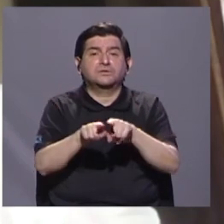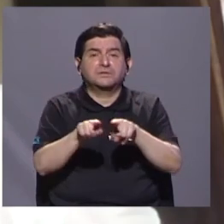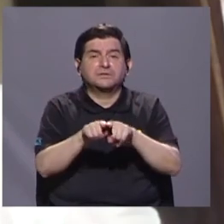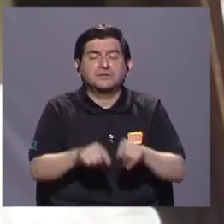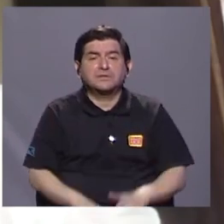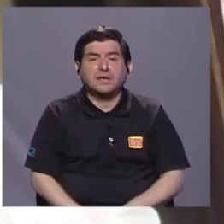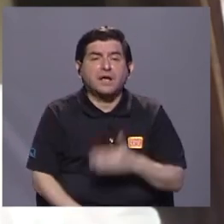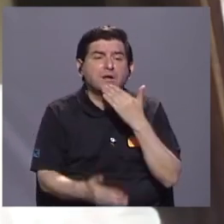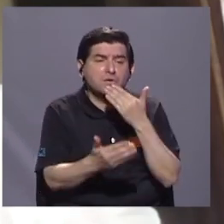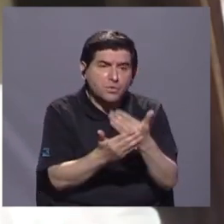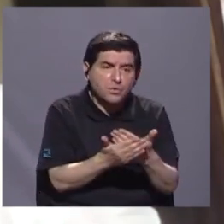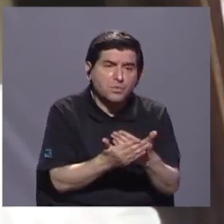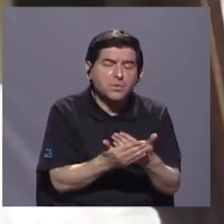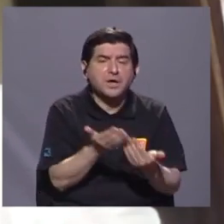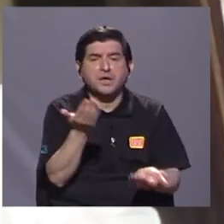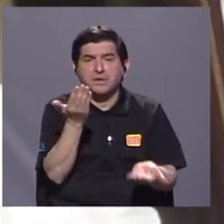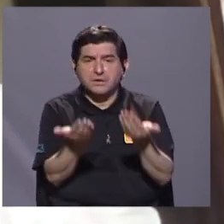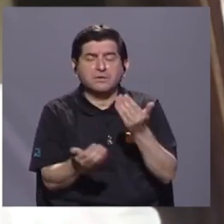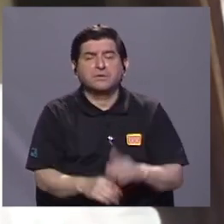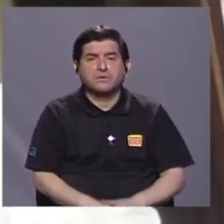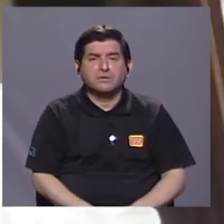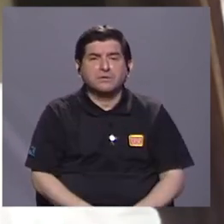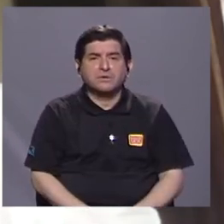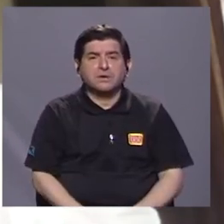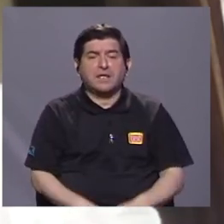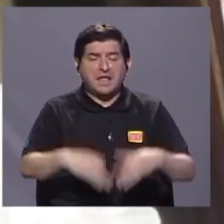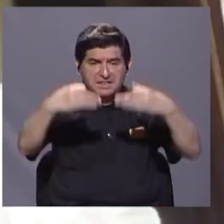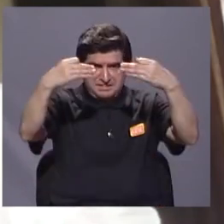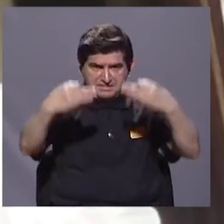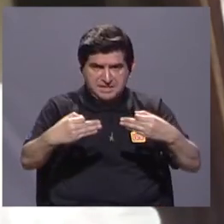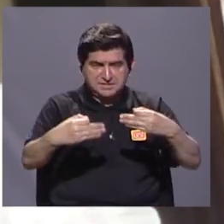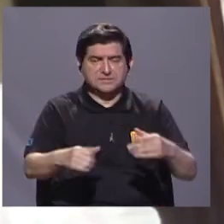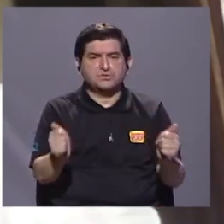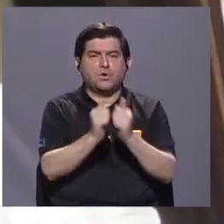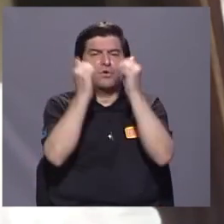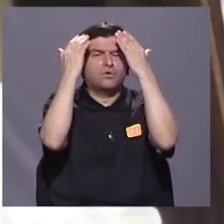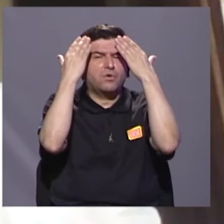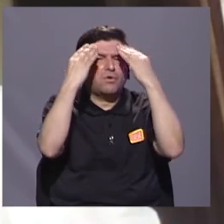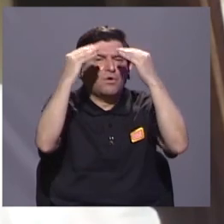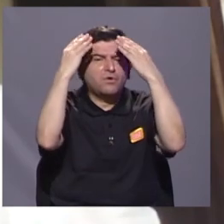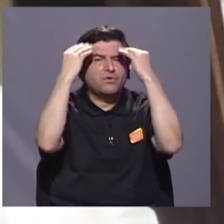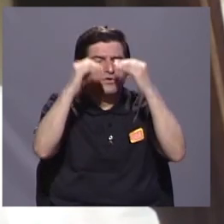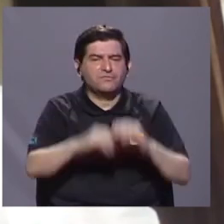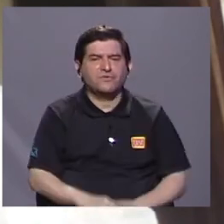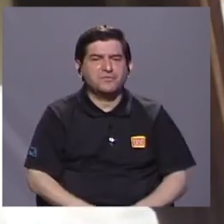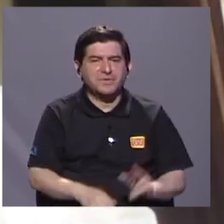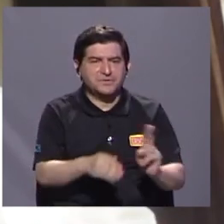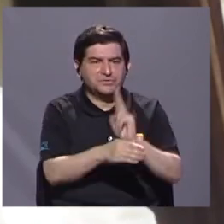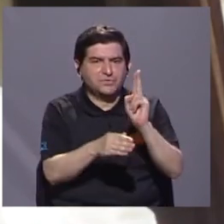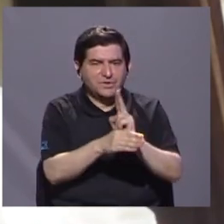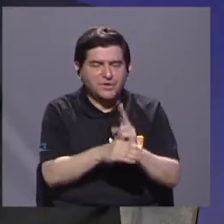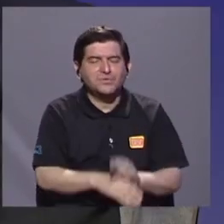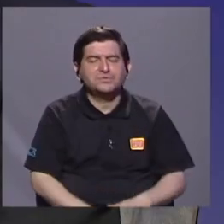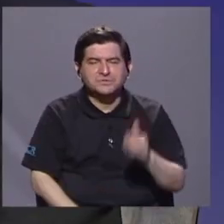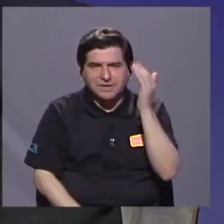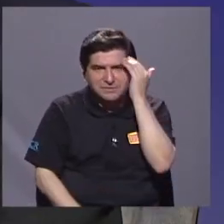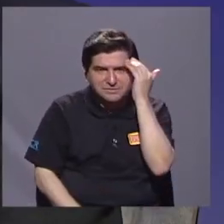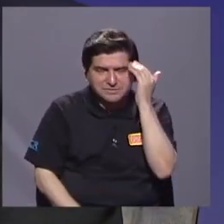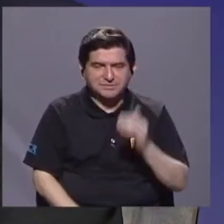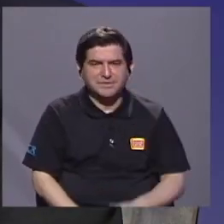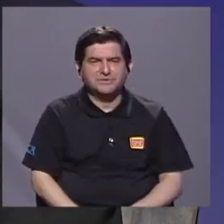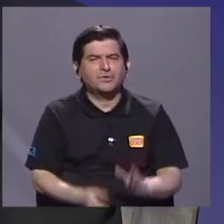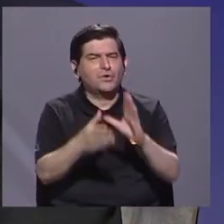las bondades que puede tener el hacer o el tomar decisiones con información basada en conocimiento.